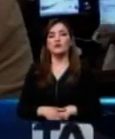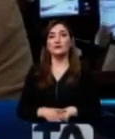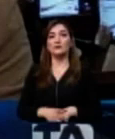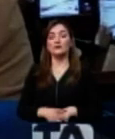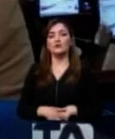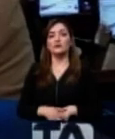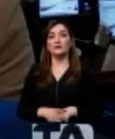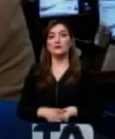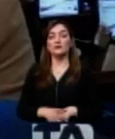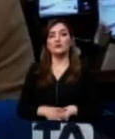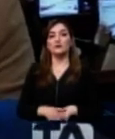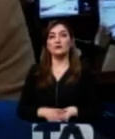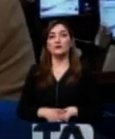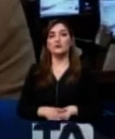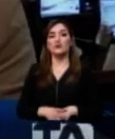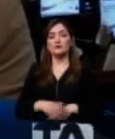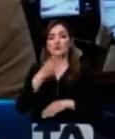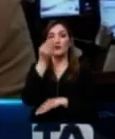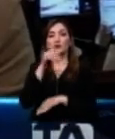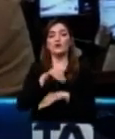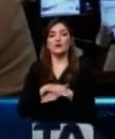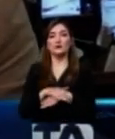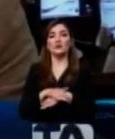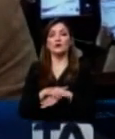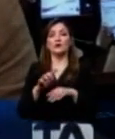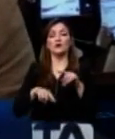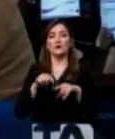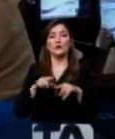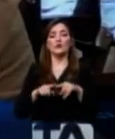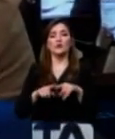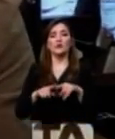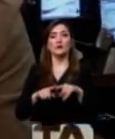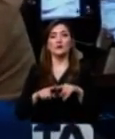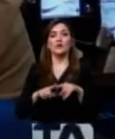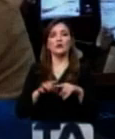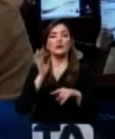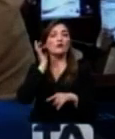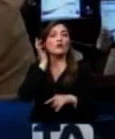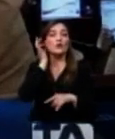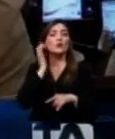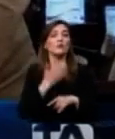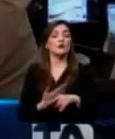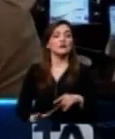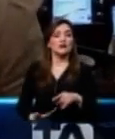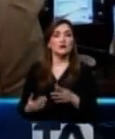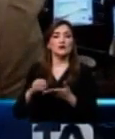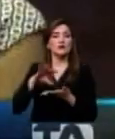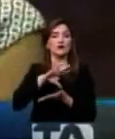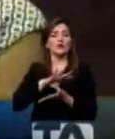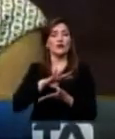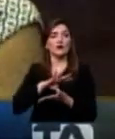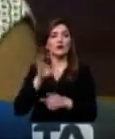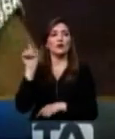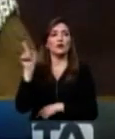para lograrlo es necesario profundizar las sendas del diálogo de los presentes y en esta